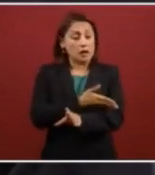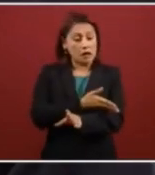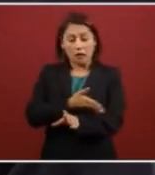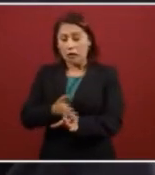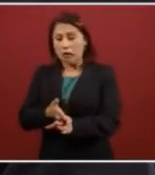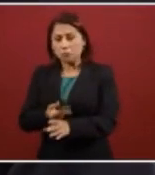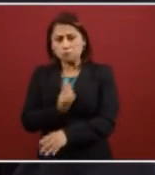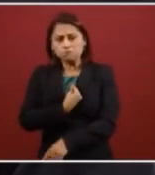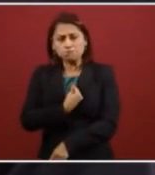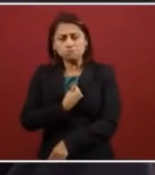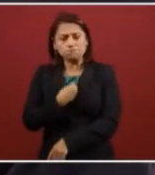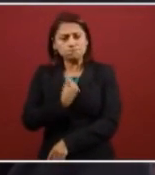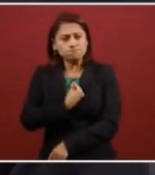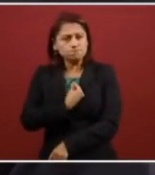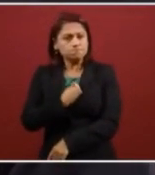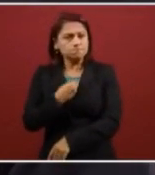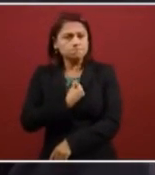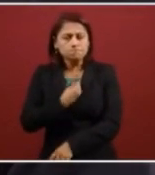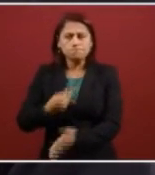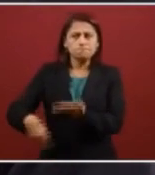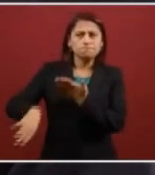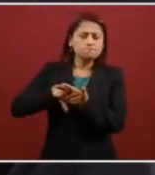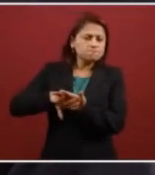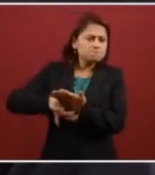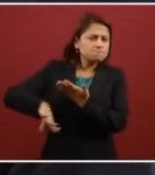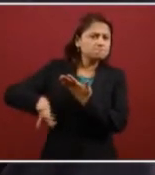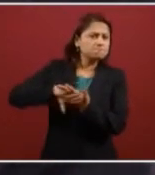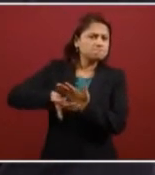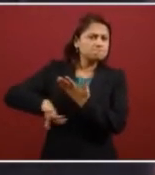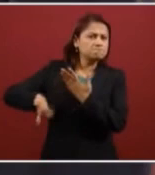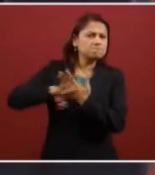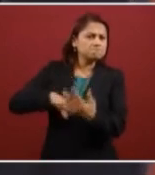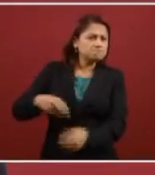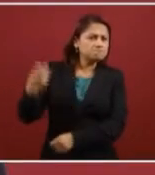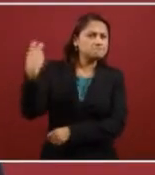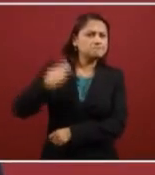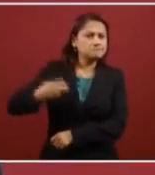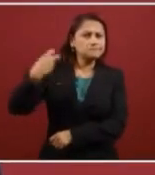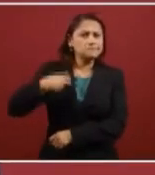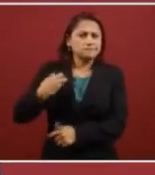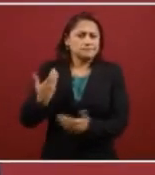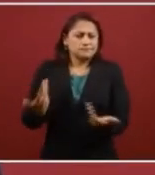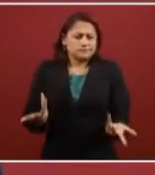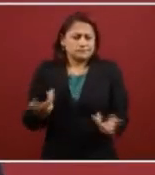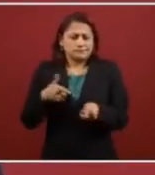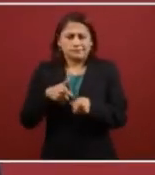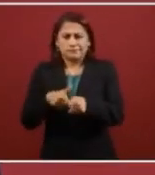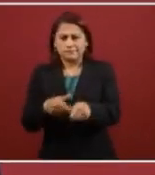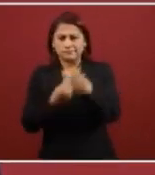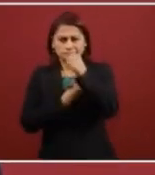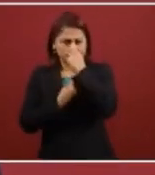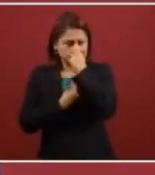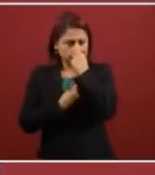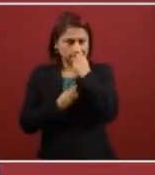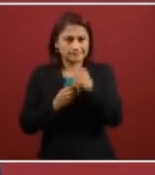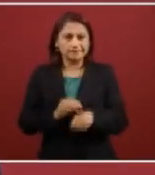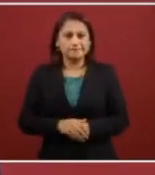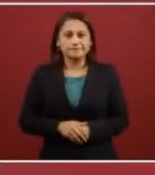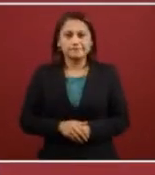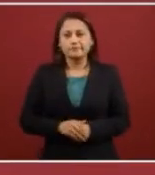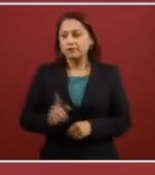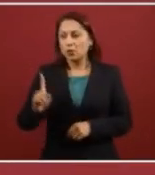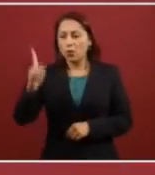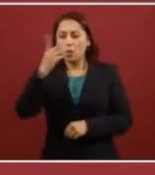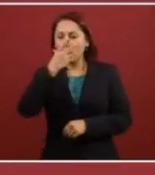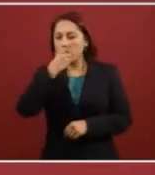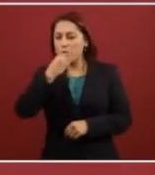resisted? ¿Cuántos ataques? How many attacks? Y decía un dirigente. And a director used to